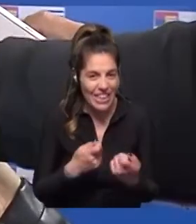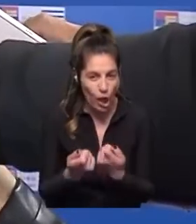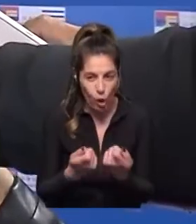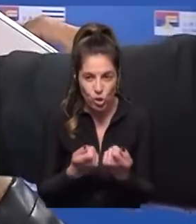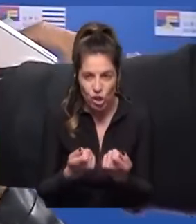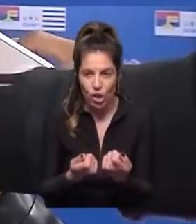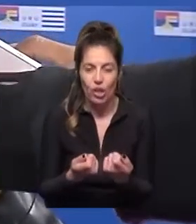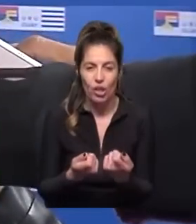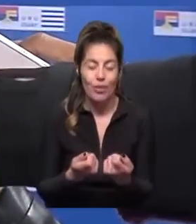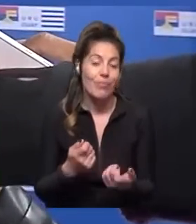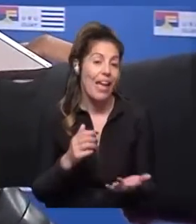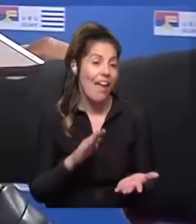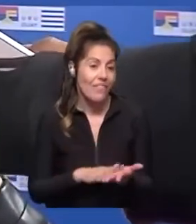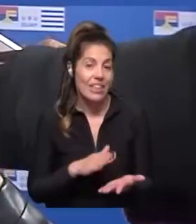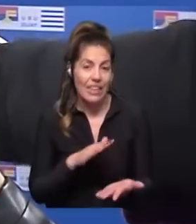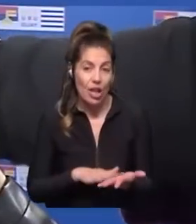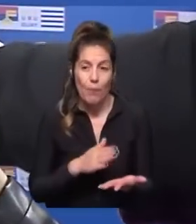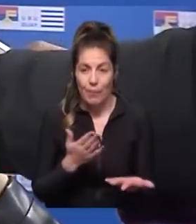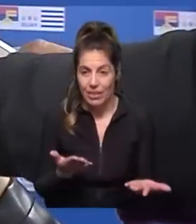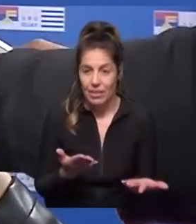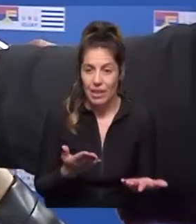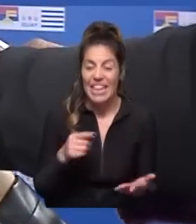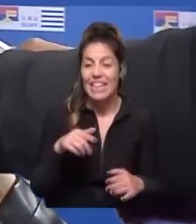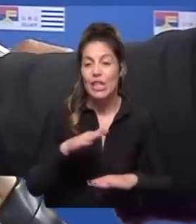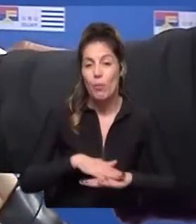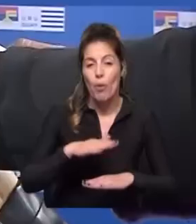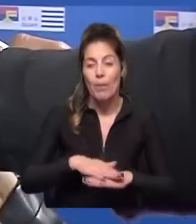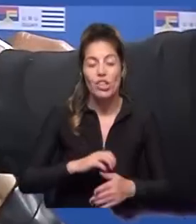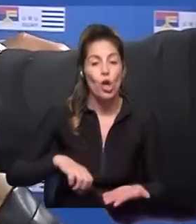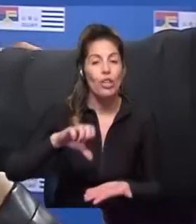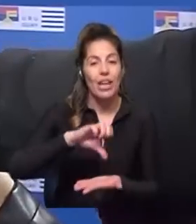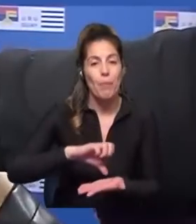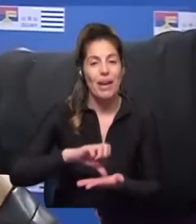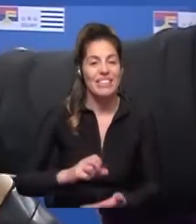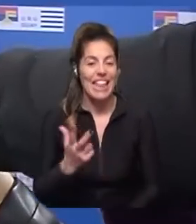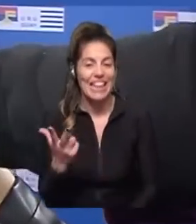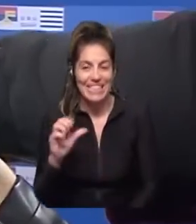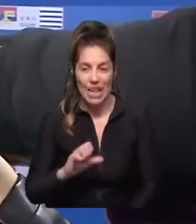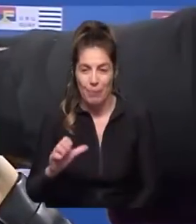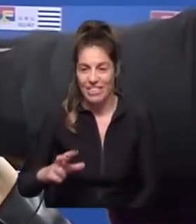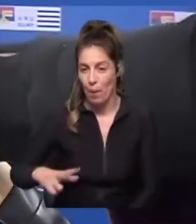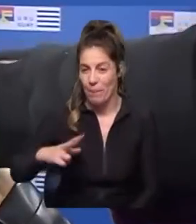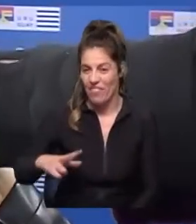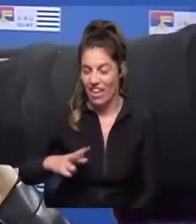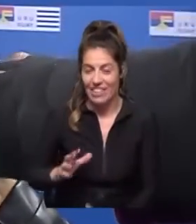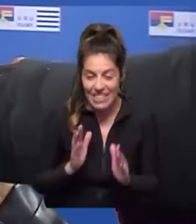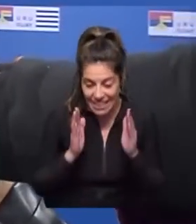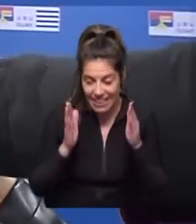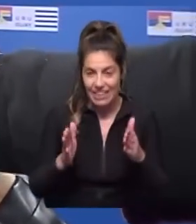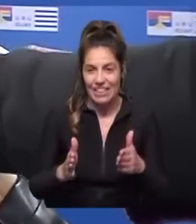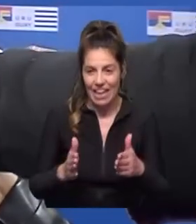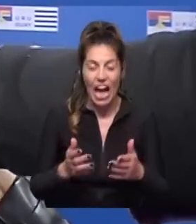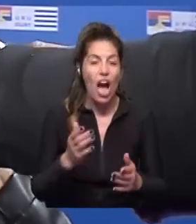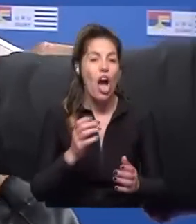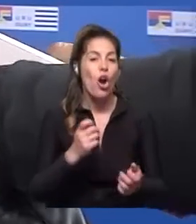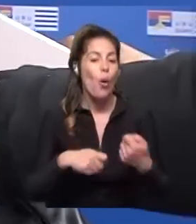Bueno evidentemente hay en este momento en el país este tres empresas privadas que se dedican a